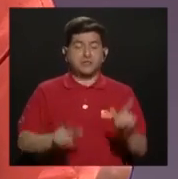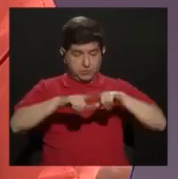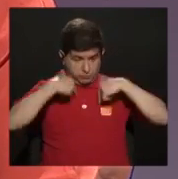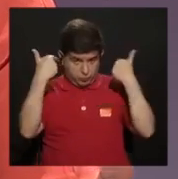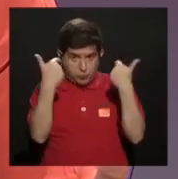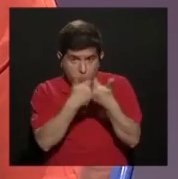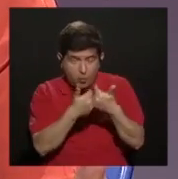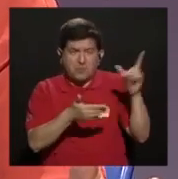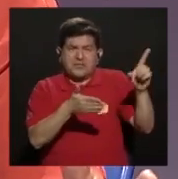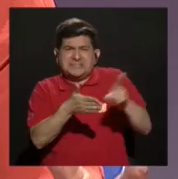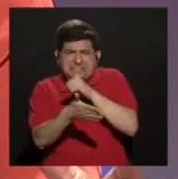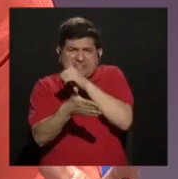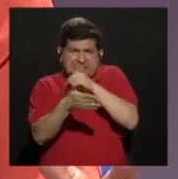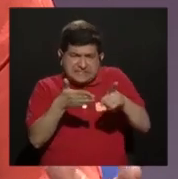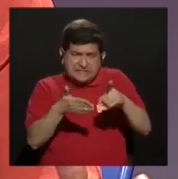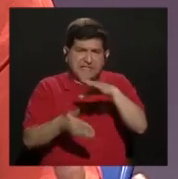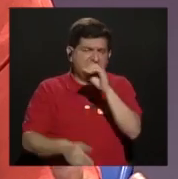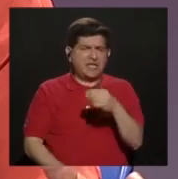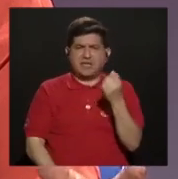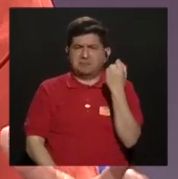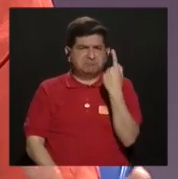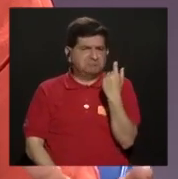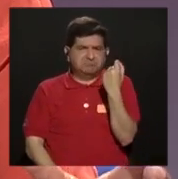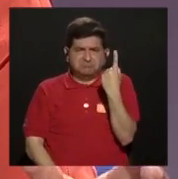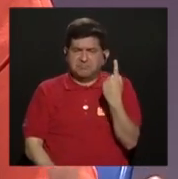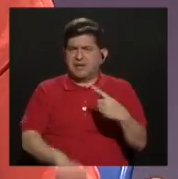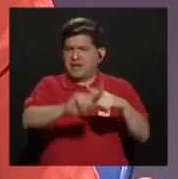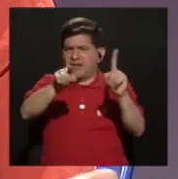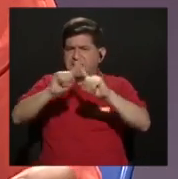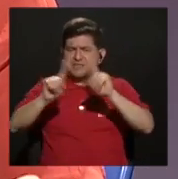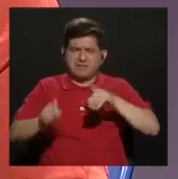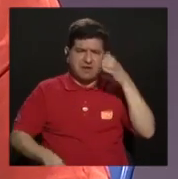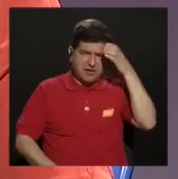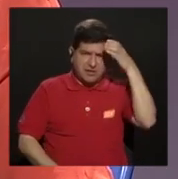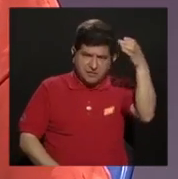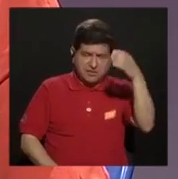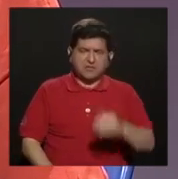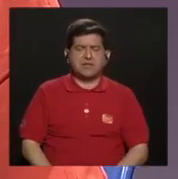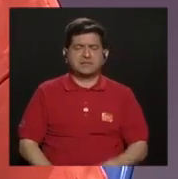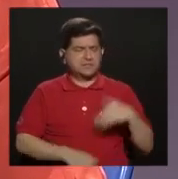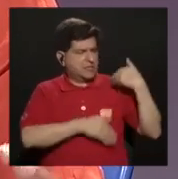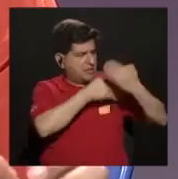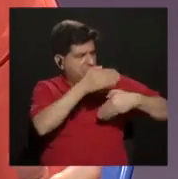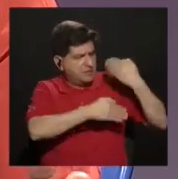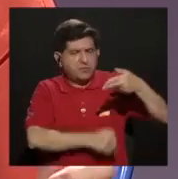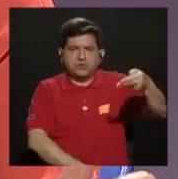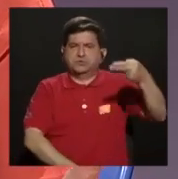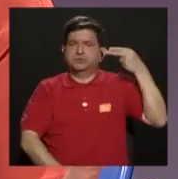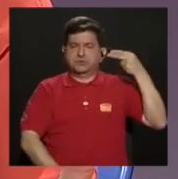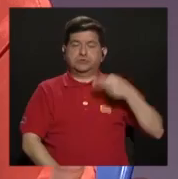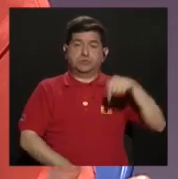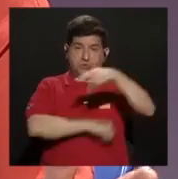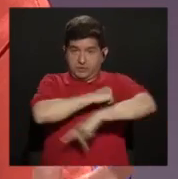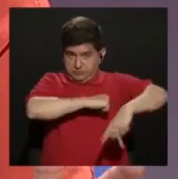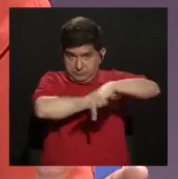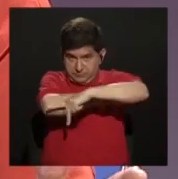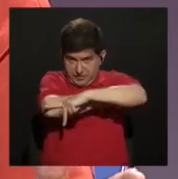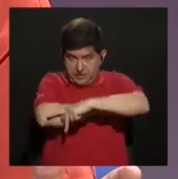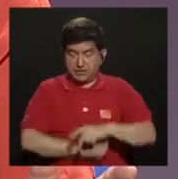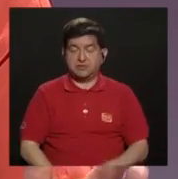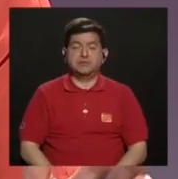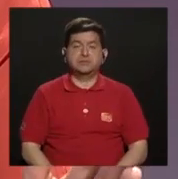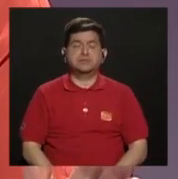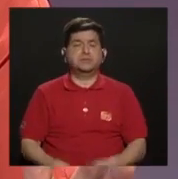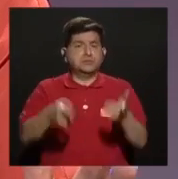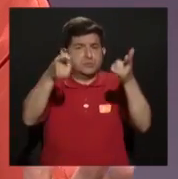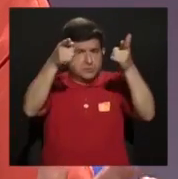grupo discriminado e incomprendido en muchas culturas a través de la historia. En nuestro país, sin embargo,